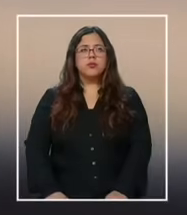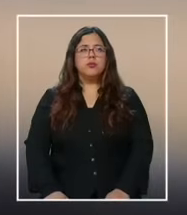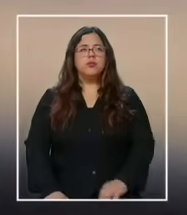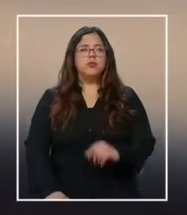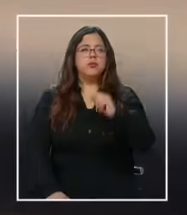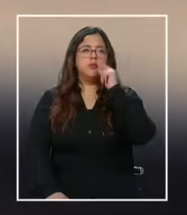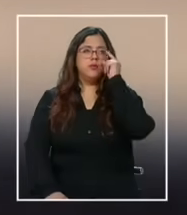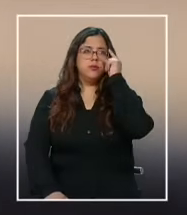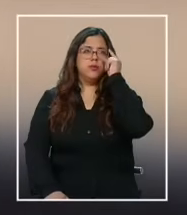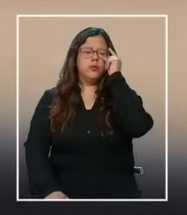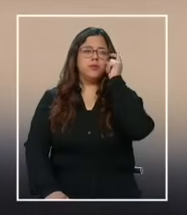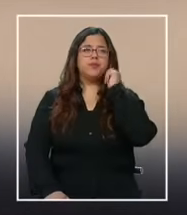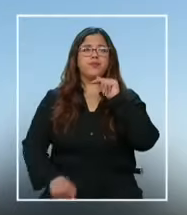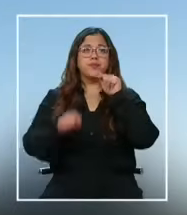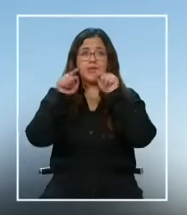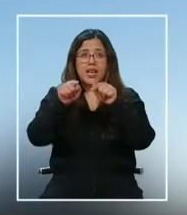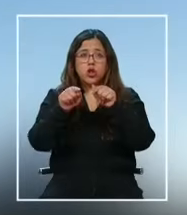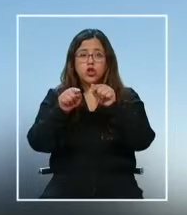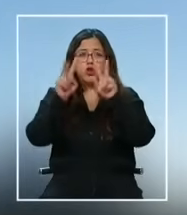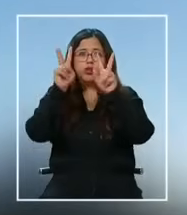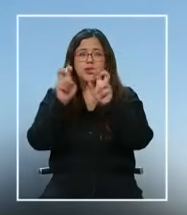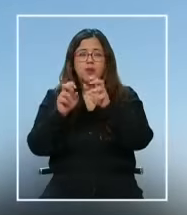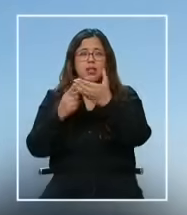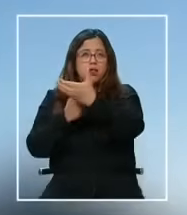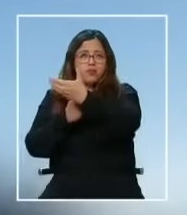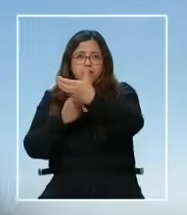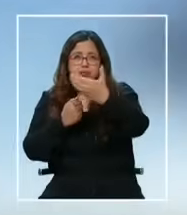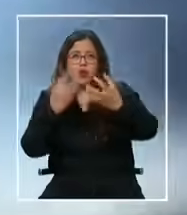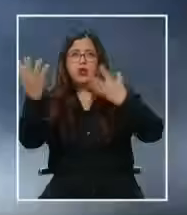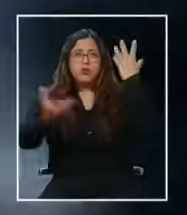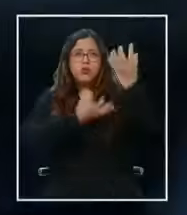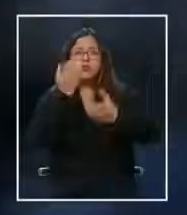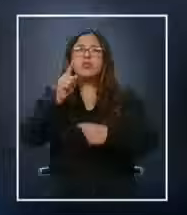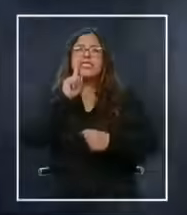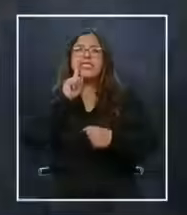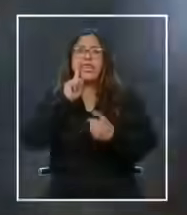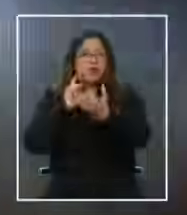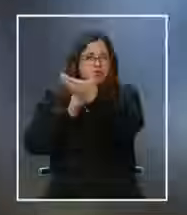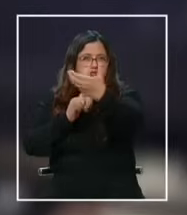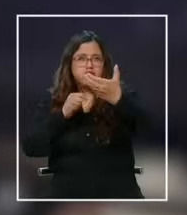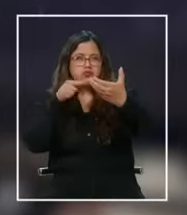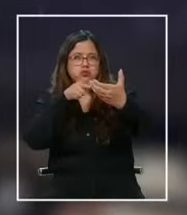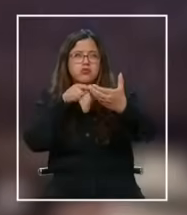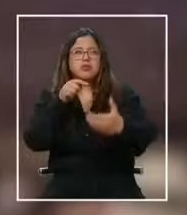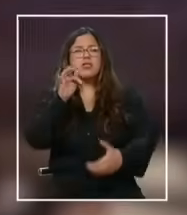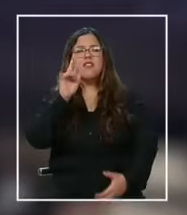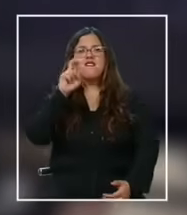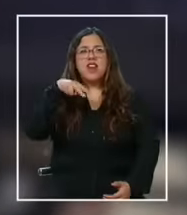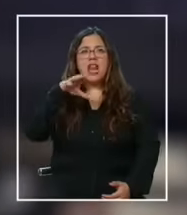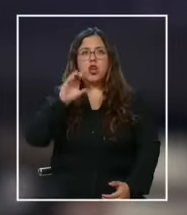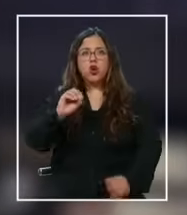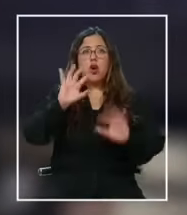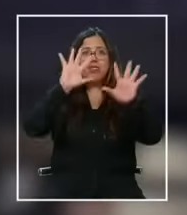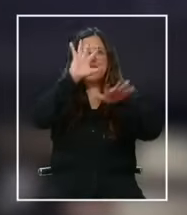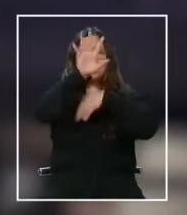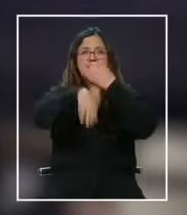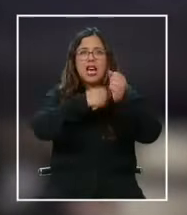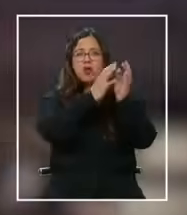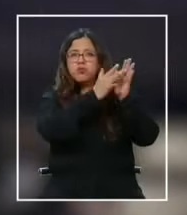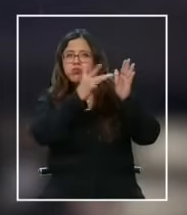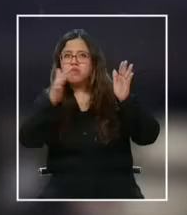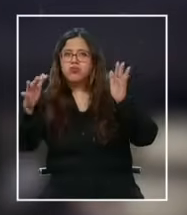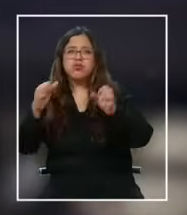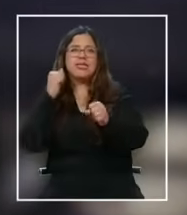incendio estos registros de incendios en pleno desarrollo los grabó Franco pinto Orellana que desempeñó durante 10 años